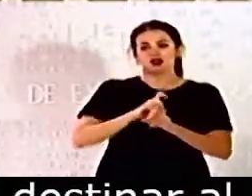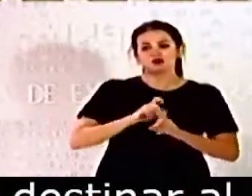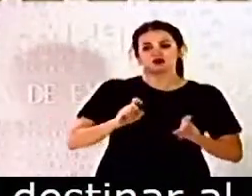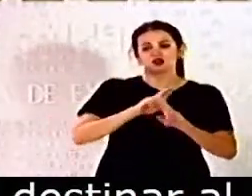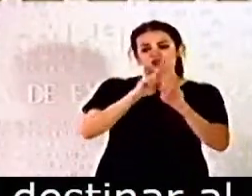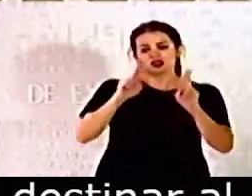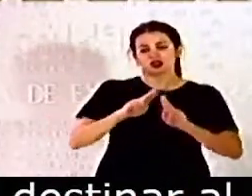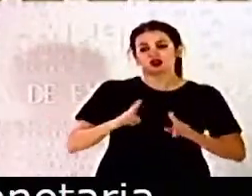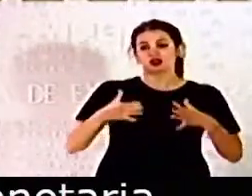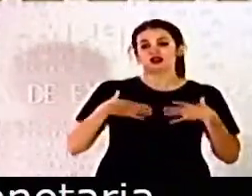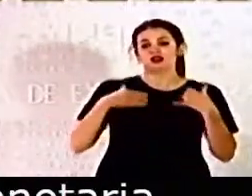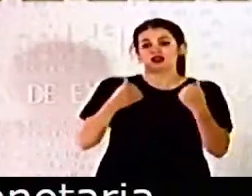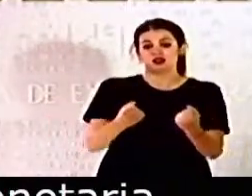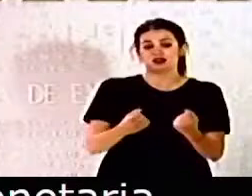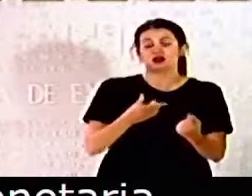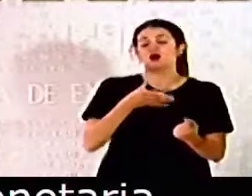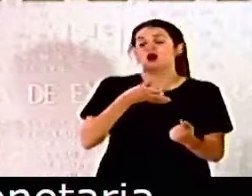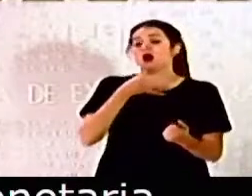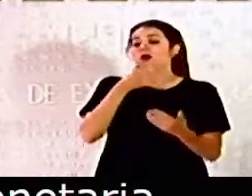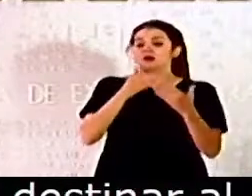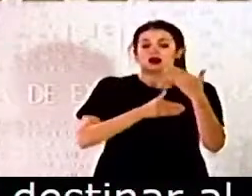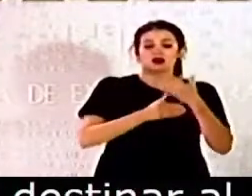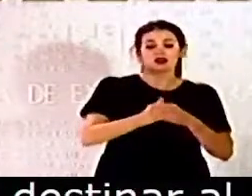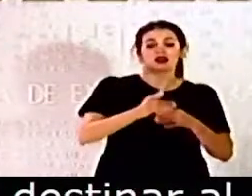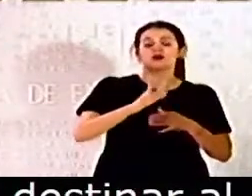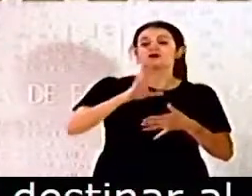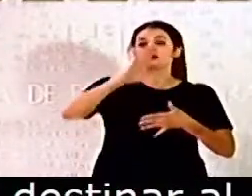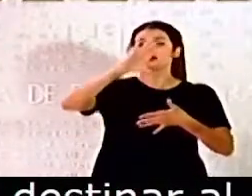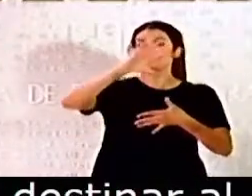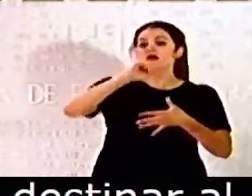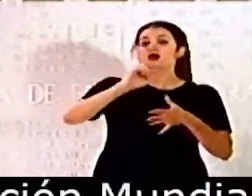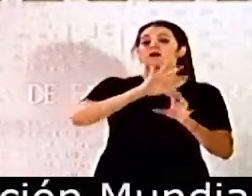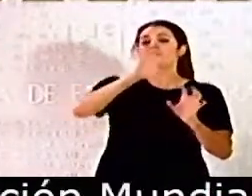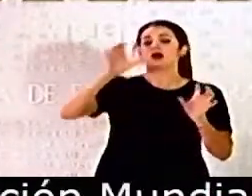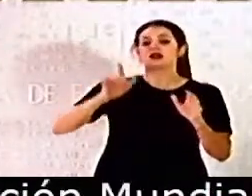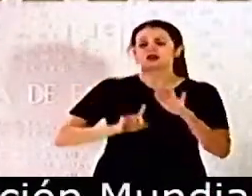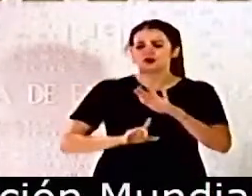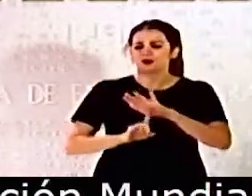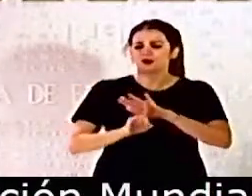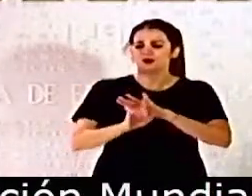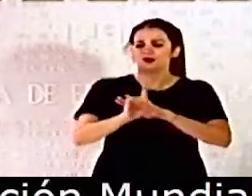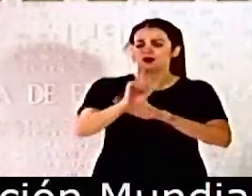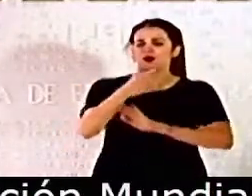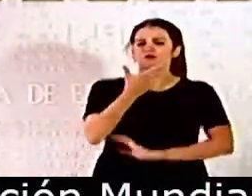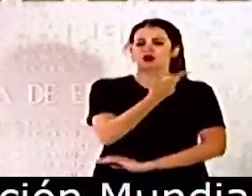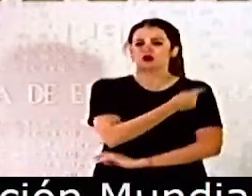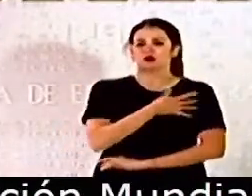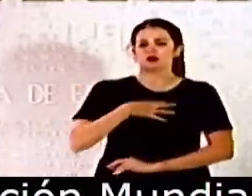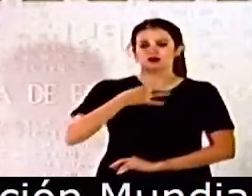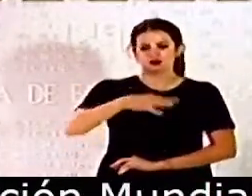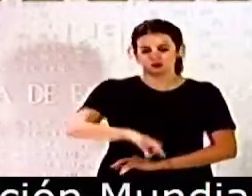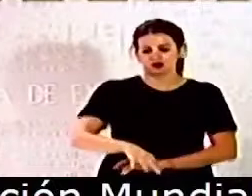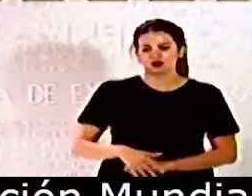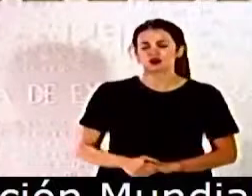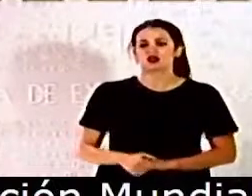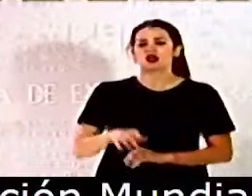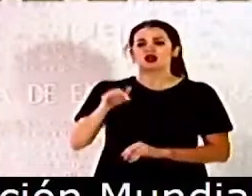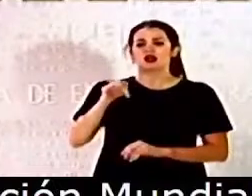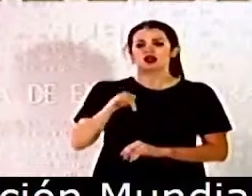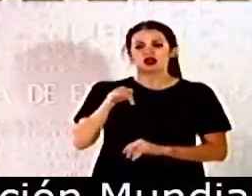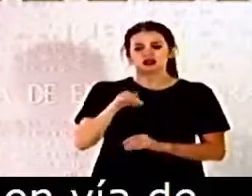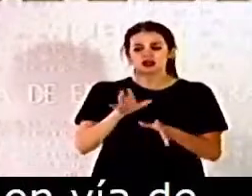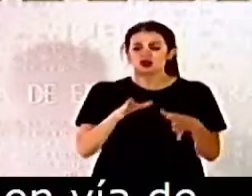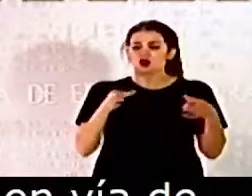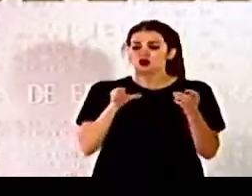para también proceder a vacunar a los países en vías de desarrollo. Aquí podemos tener mucha inmunidad de rebaño, en